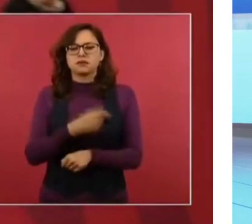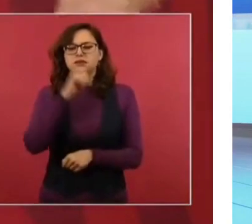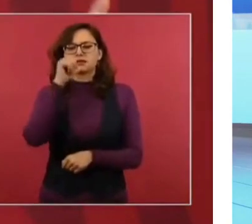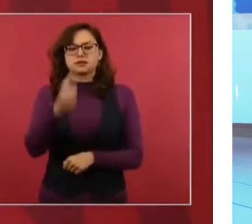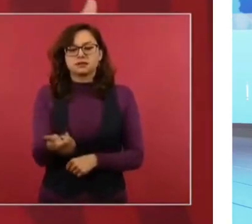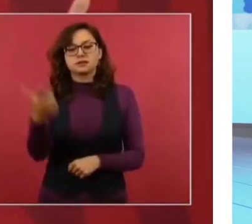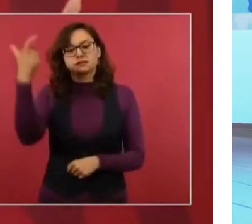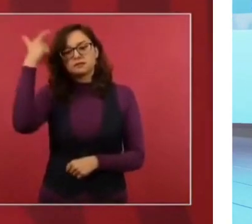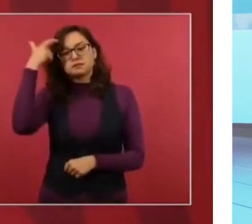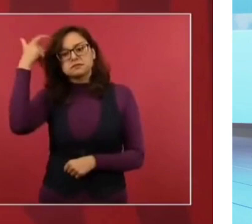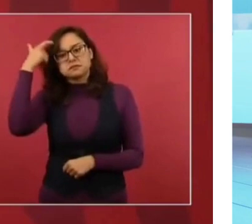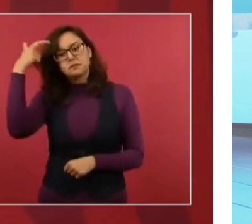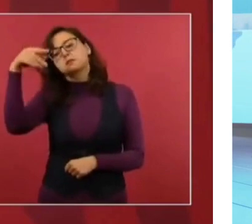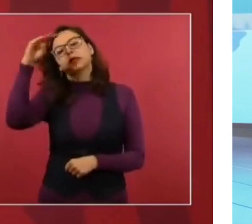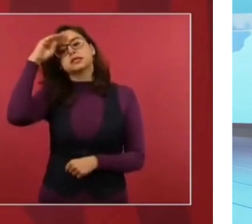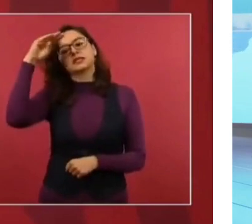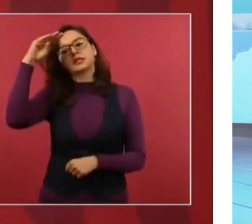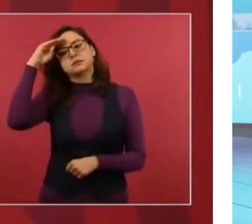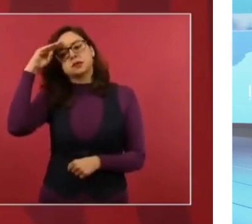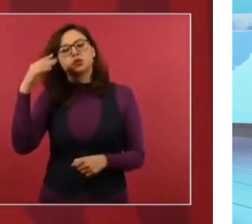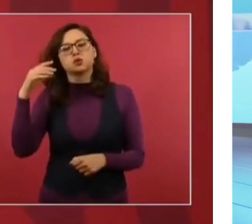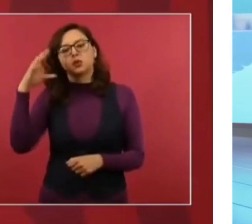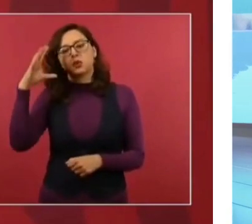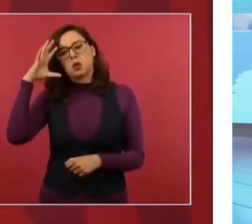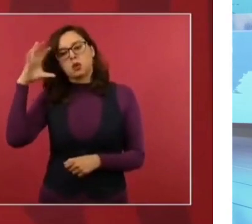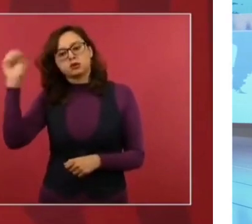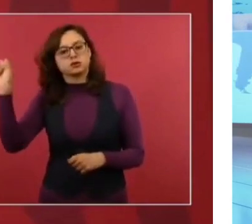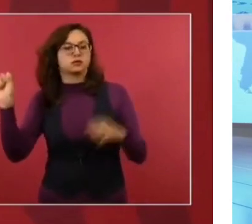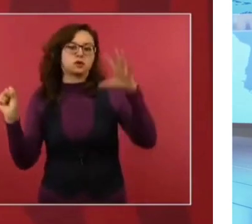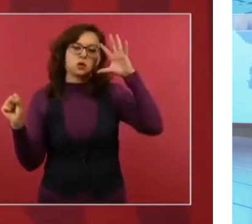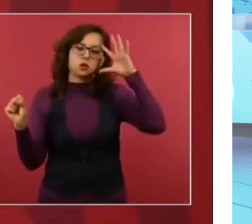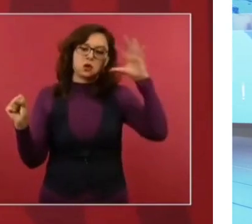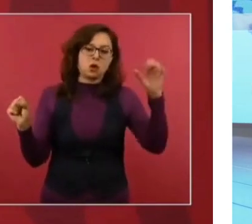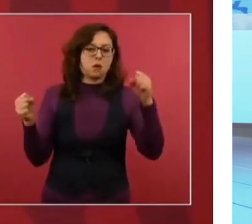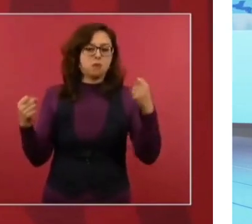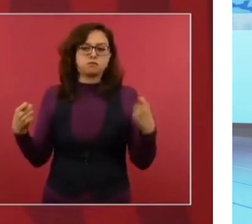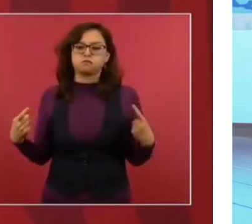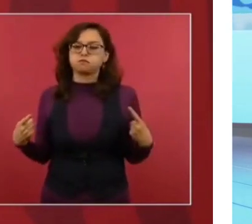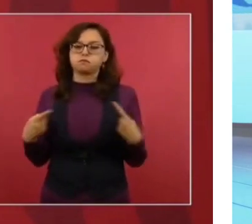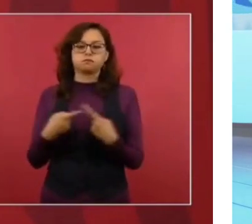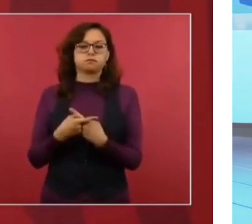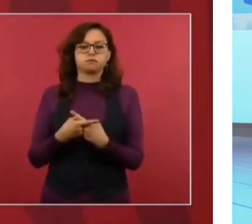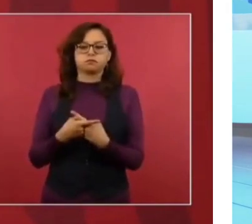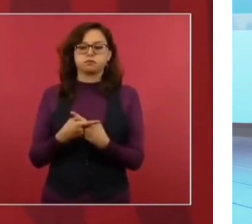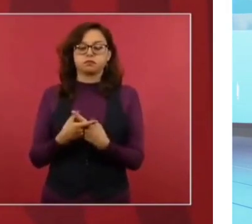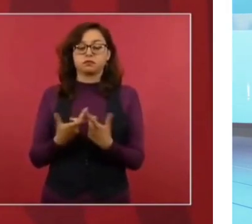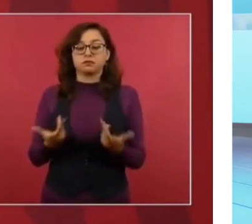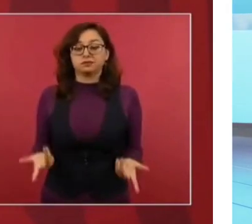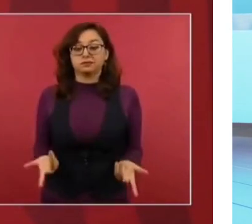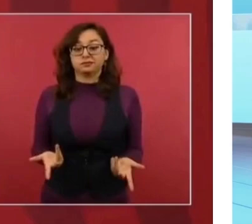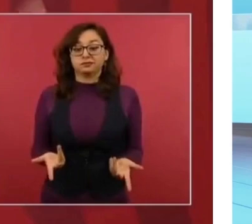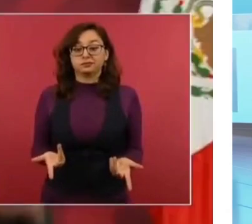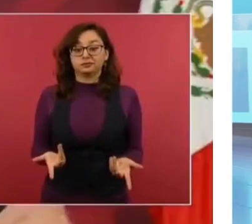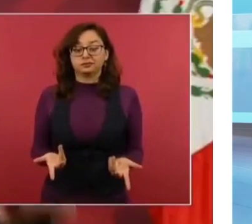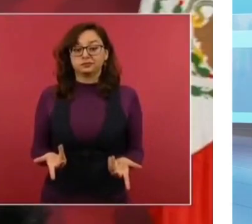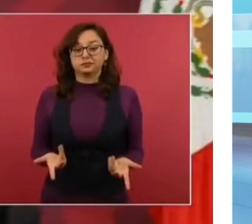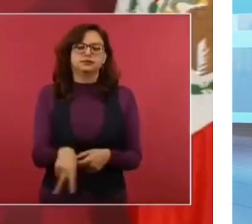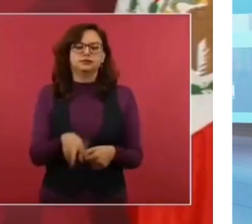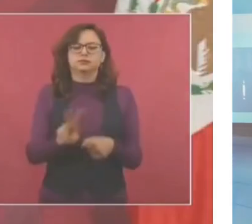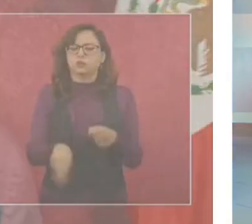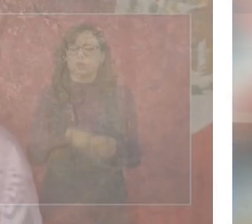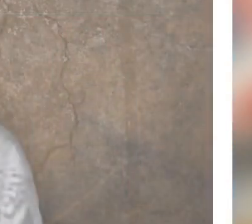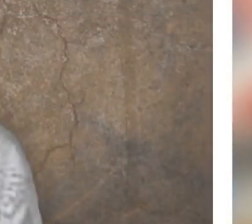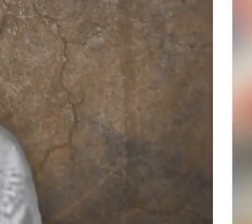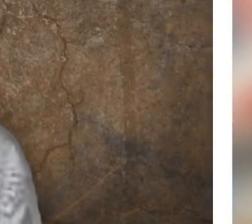saludos amigos de ruiz noticias hoy les compartimos que durante la mañana de este lunes andrés manuel lópez obrador presidente de méxico